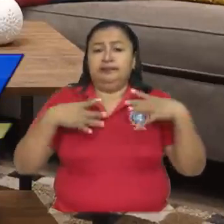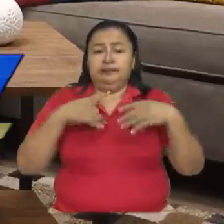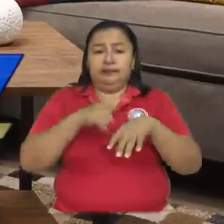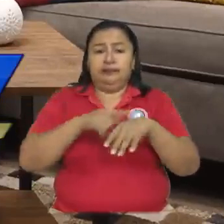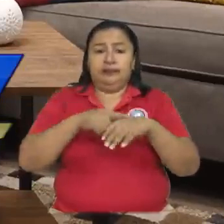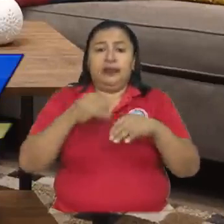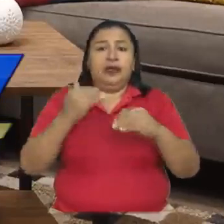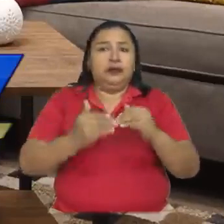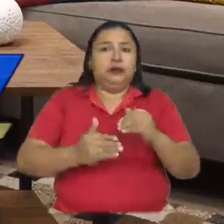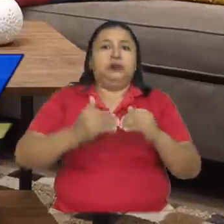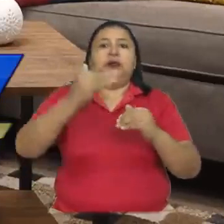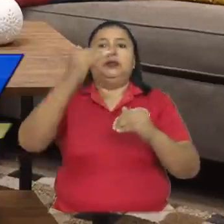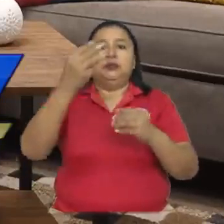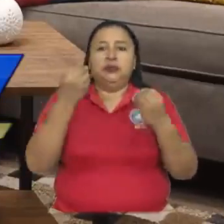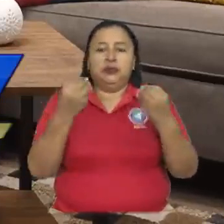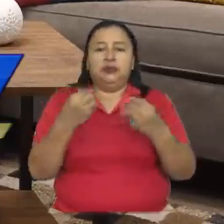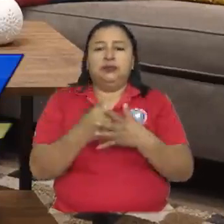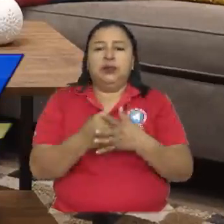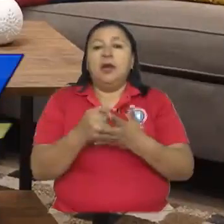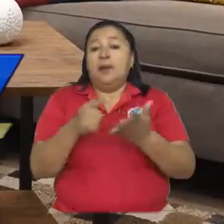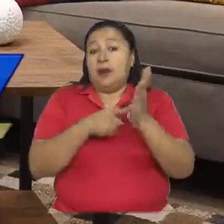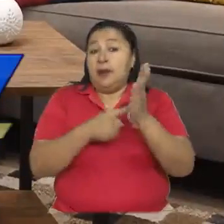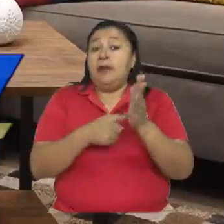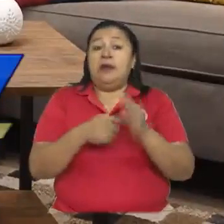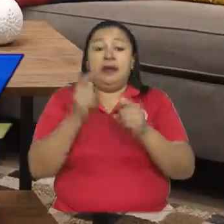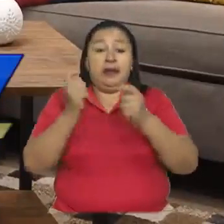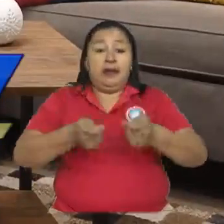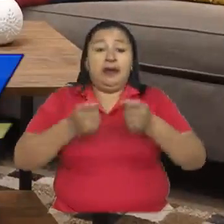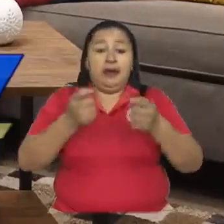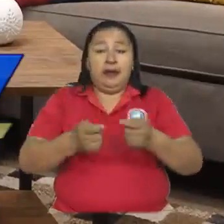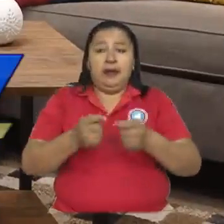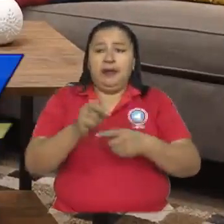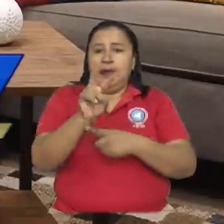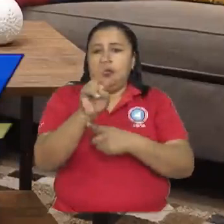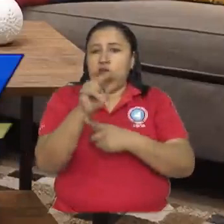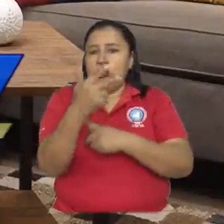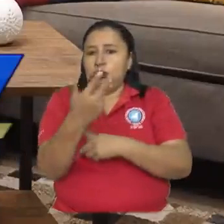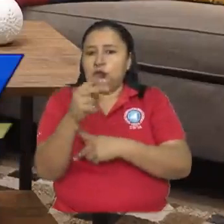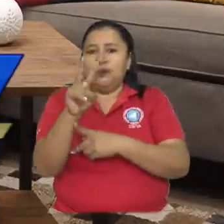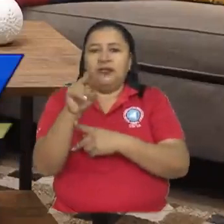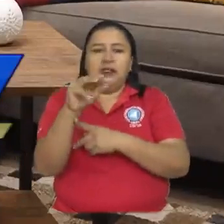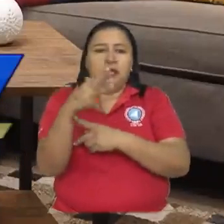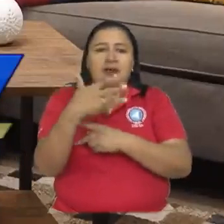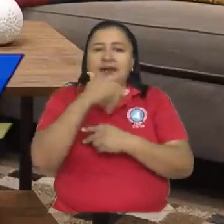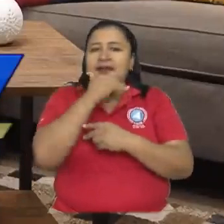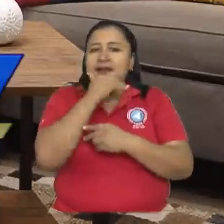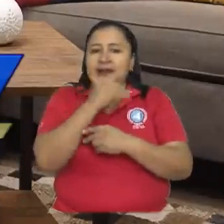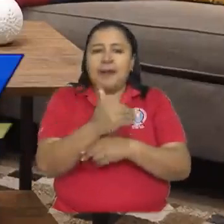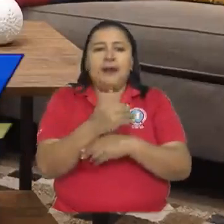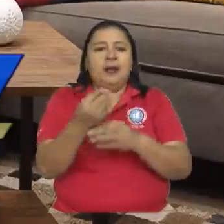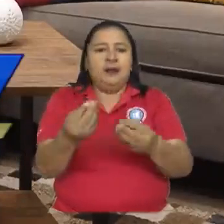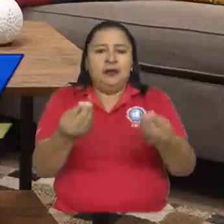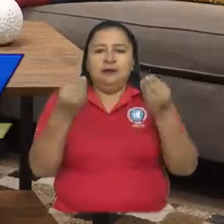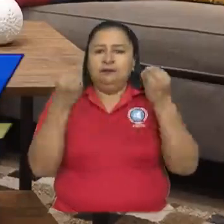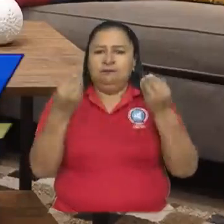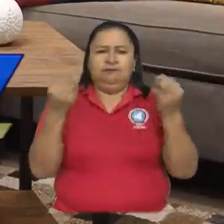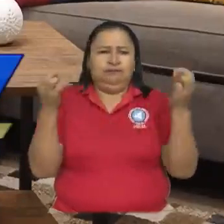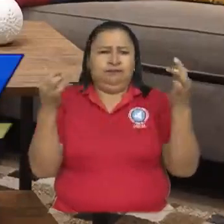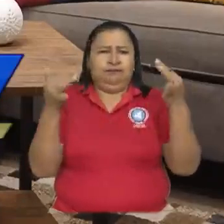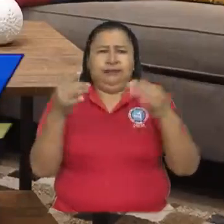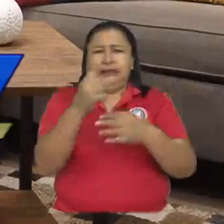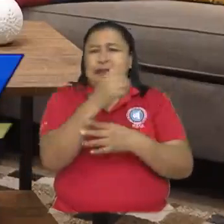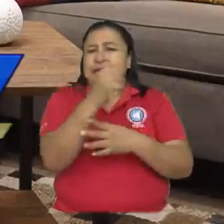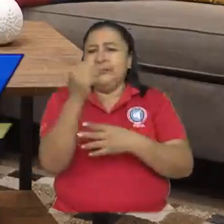temporada alta, ¿verdad? Casos como Granada, que los días 28 y 29 de diciembre estuvieron en un 100%